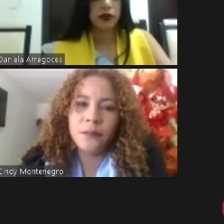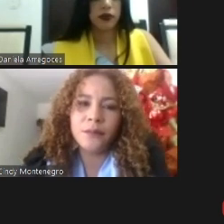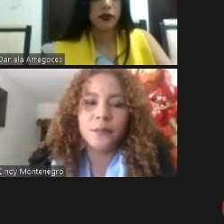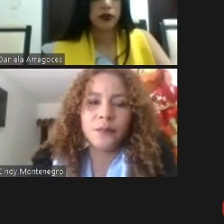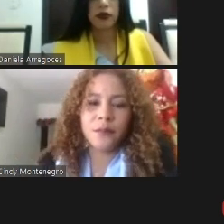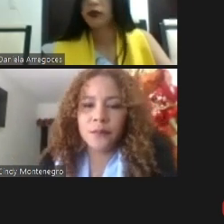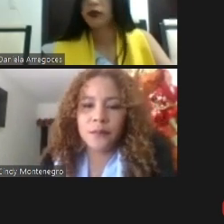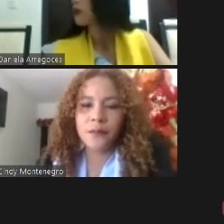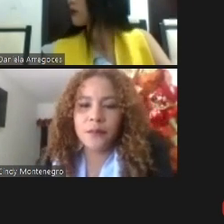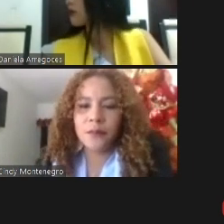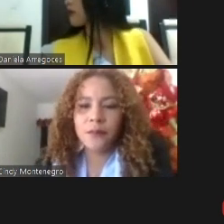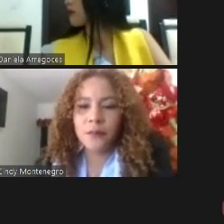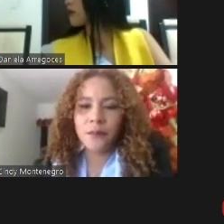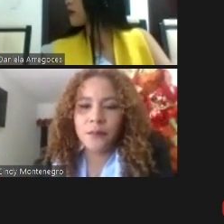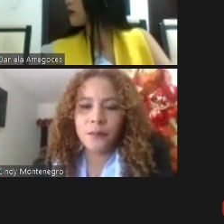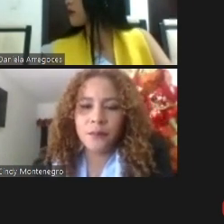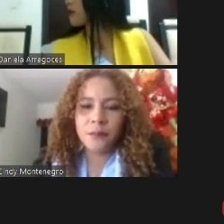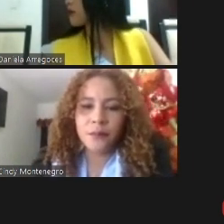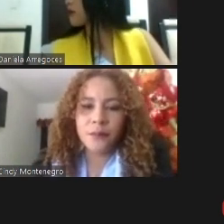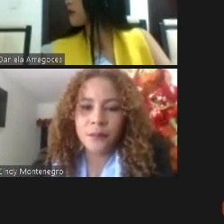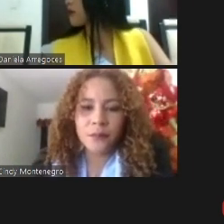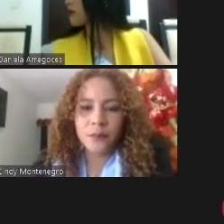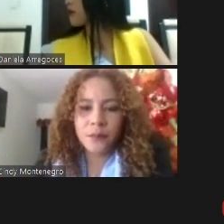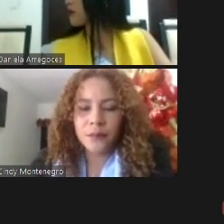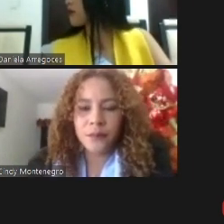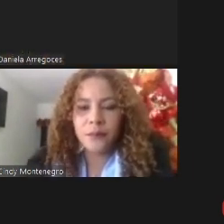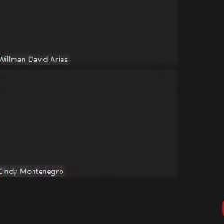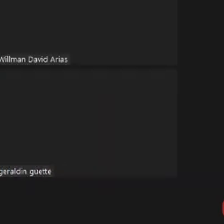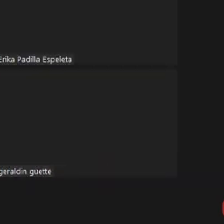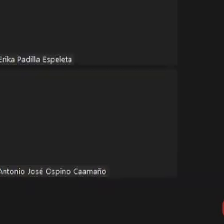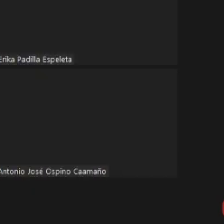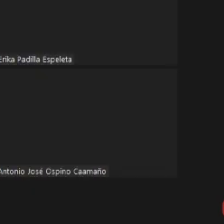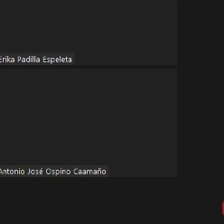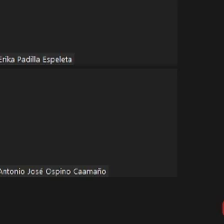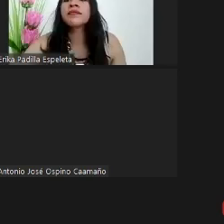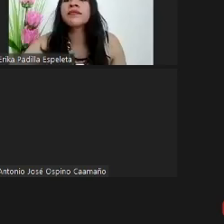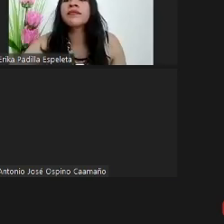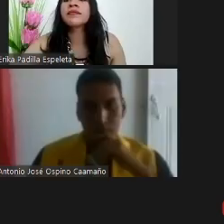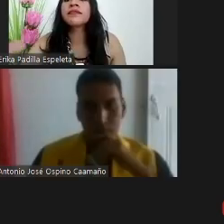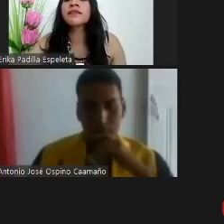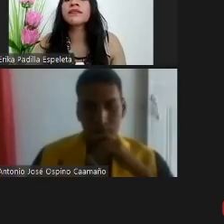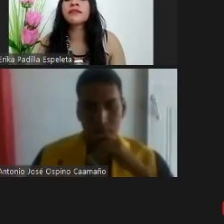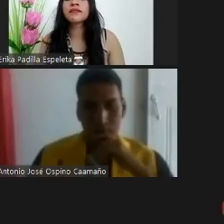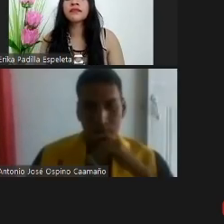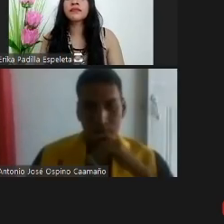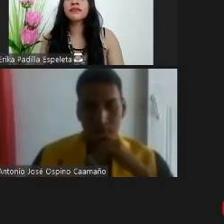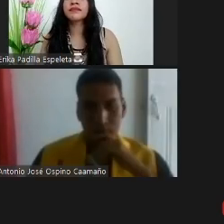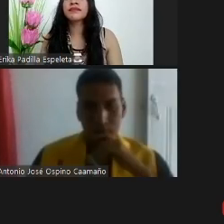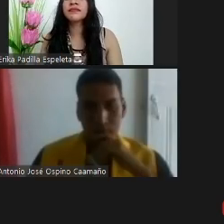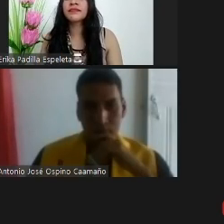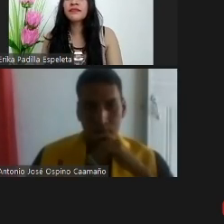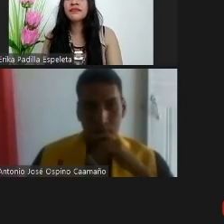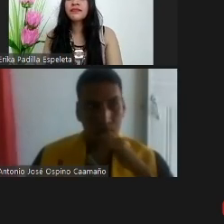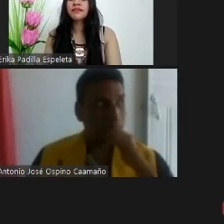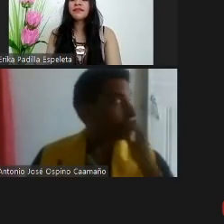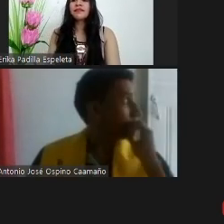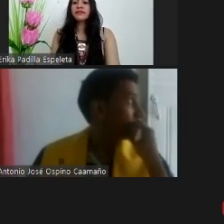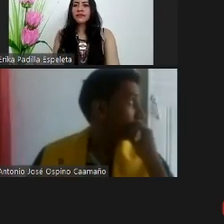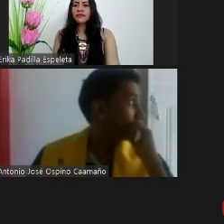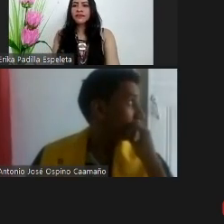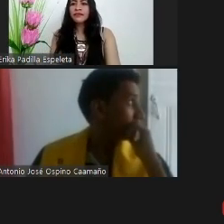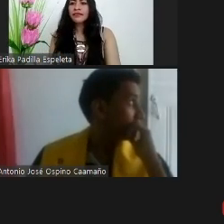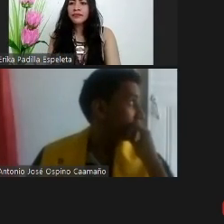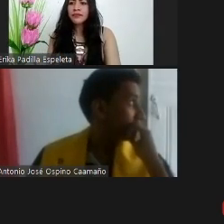Miriam Lucía Madrid Gómez. Yedi Saray Martiniere Montaño. Jennifer Snager Marulanda